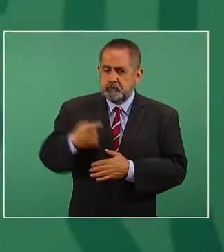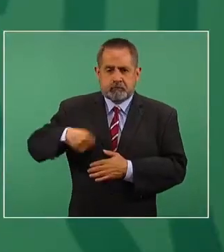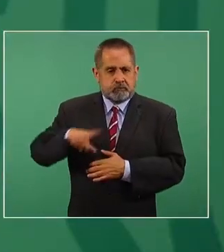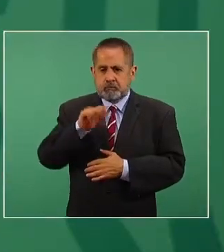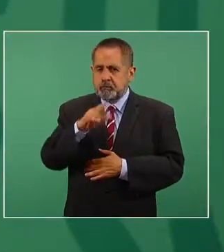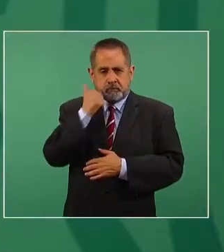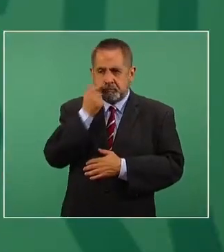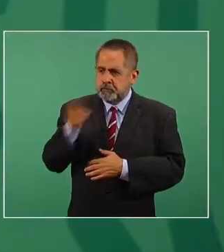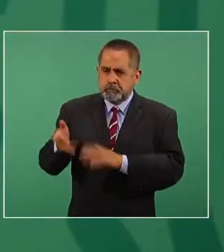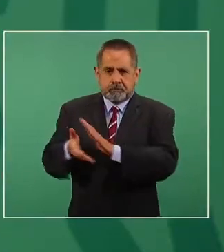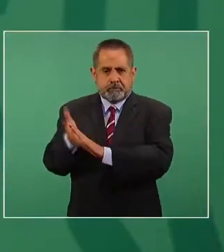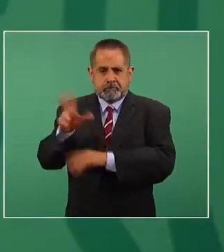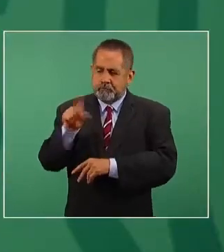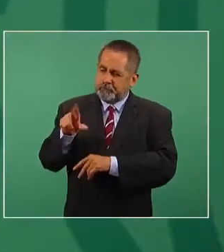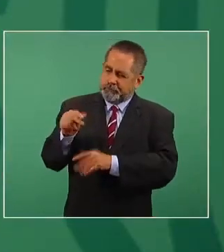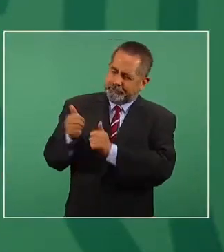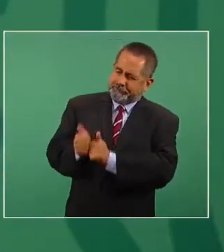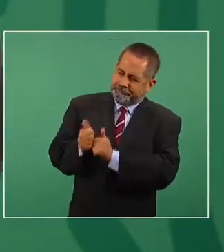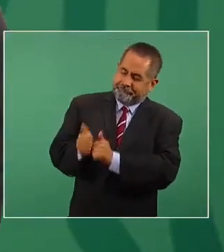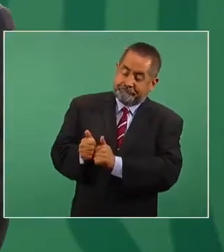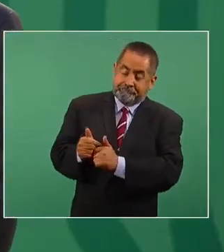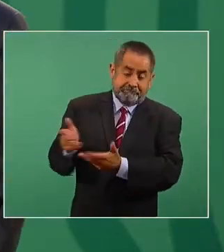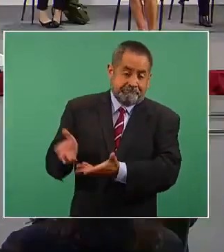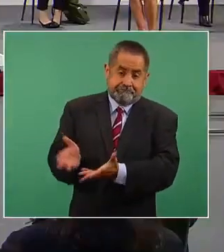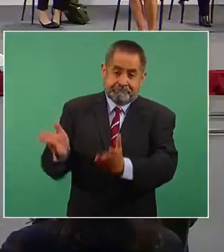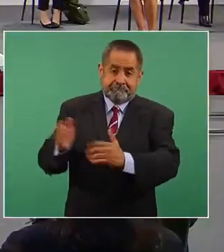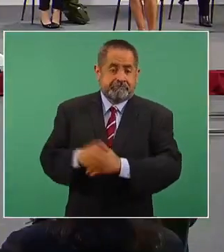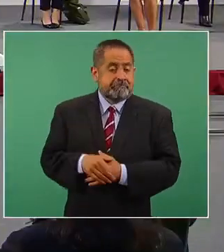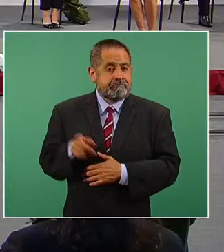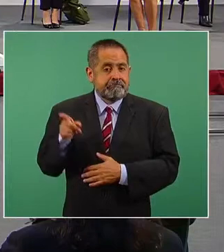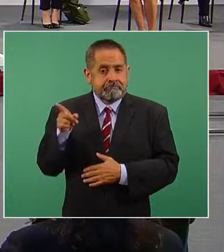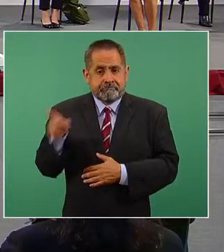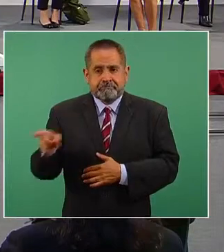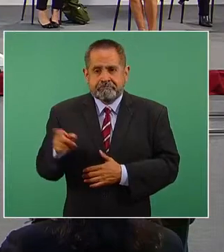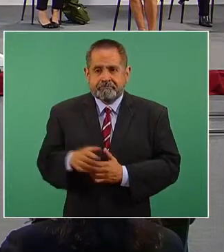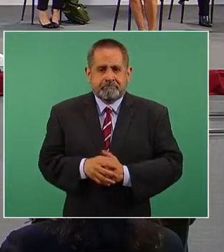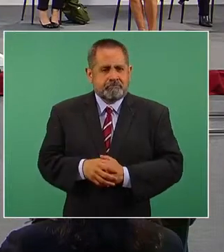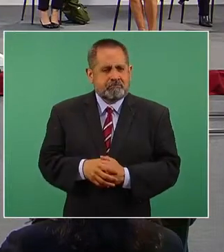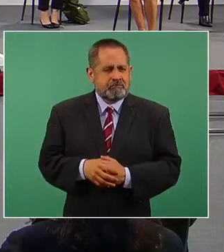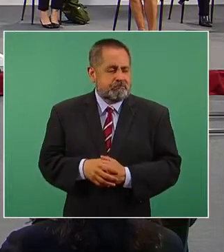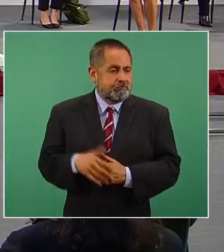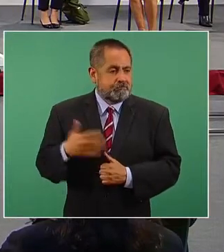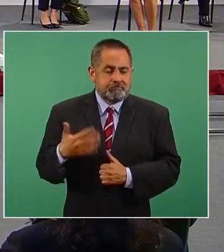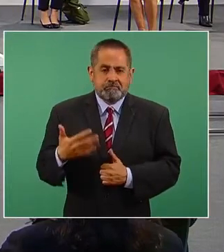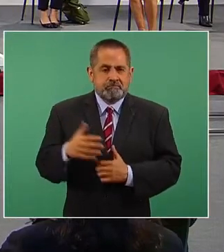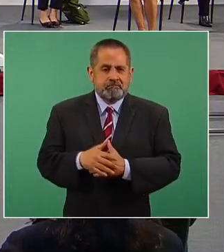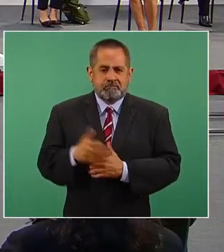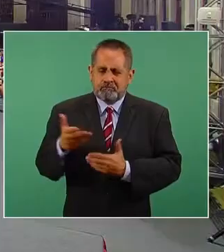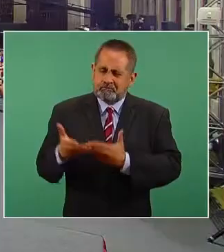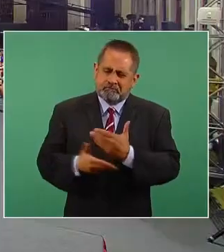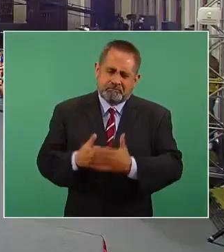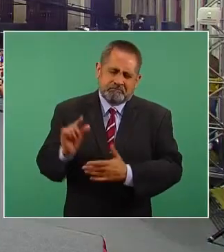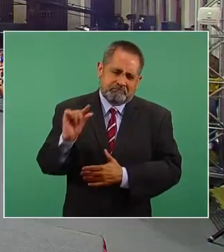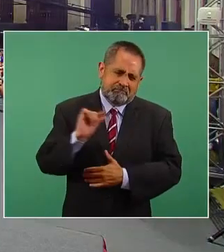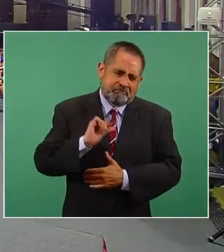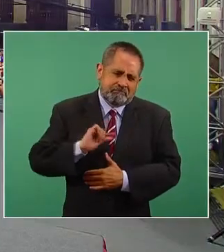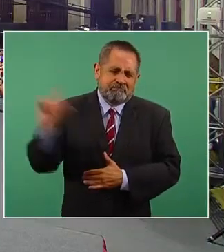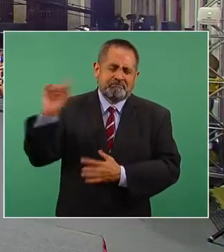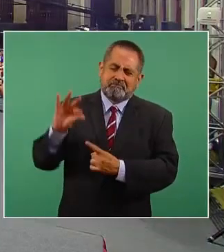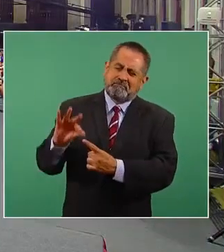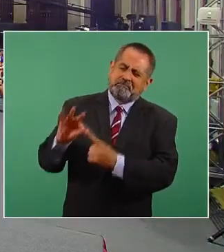queríamos dejarlo ir, porque es un servidor público